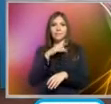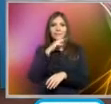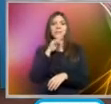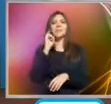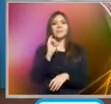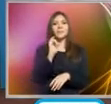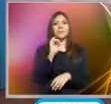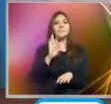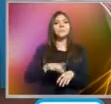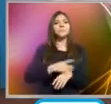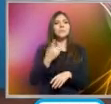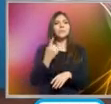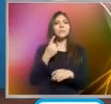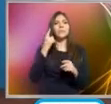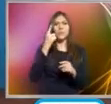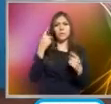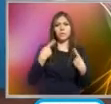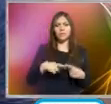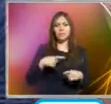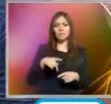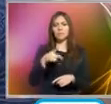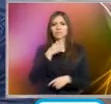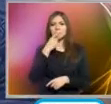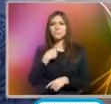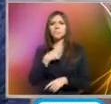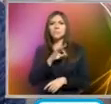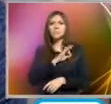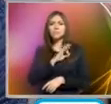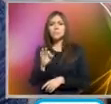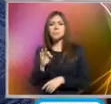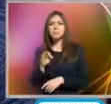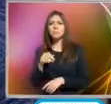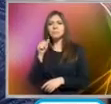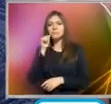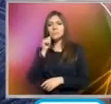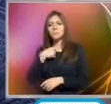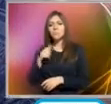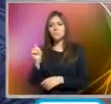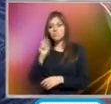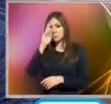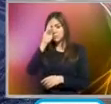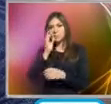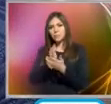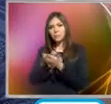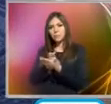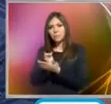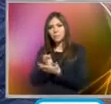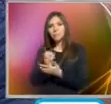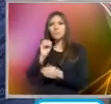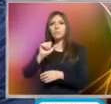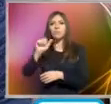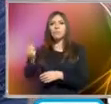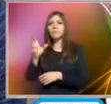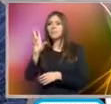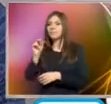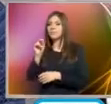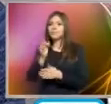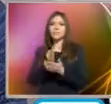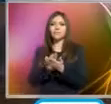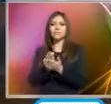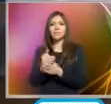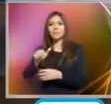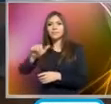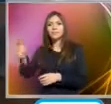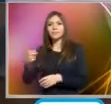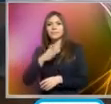uno podría decir que es fiel. O podemos decir que somos infieles a cierto tipo de cosas, no nada Ajá. más exclusivamente refiriéndonos a las